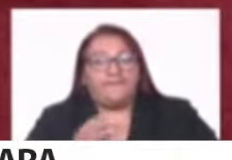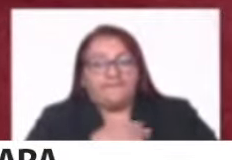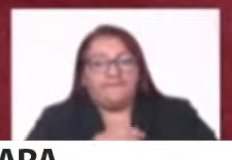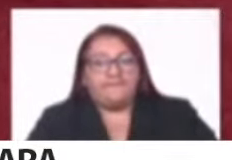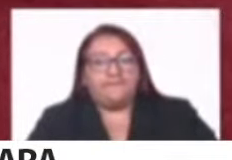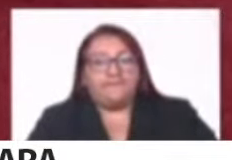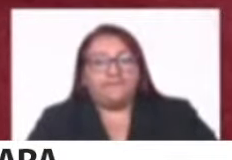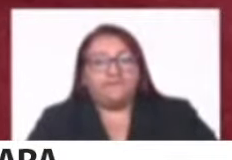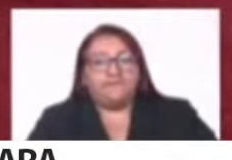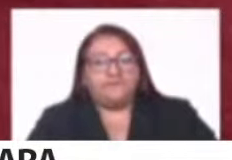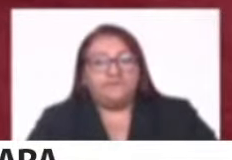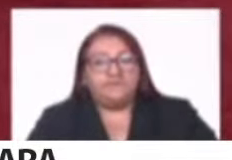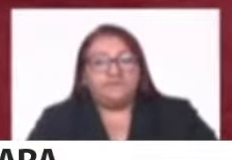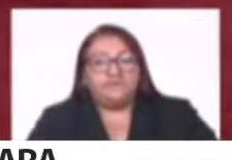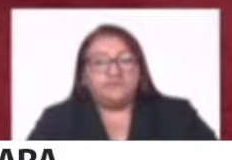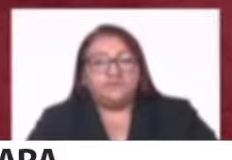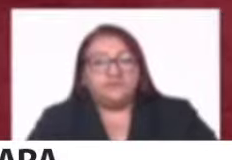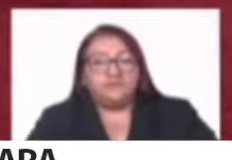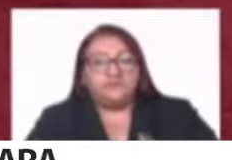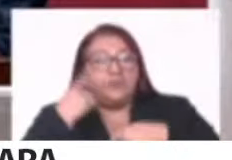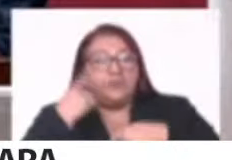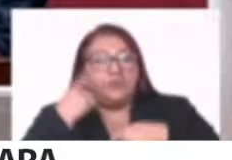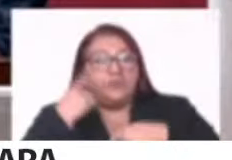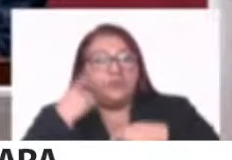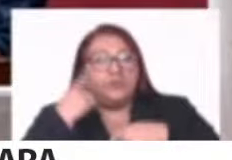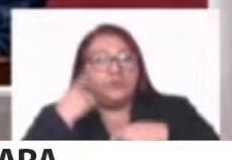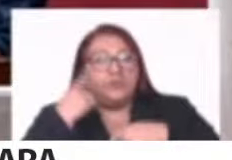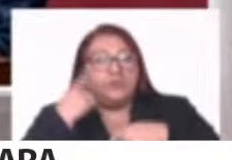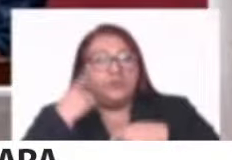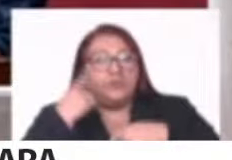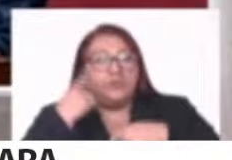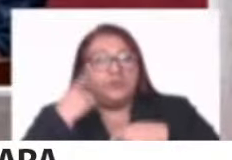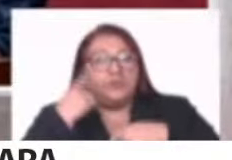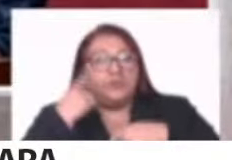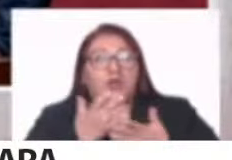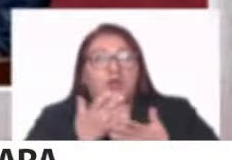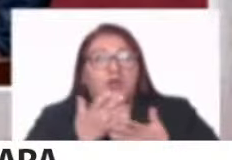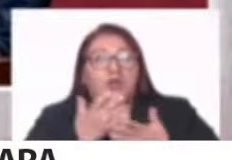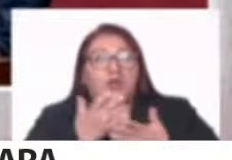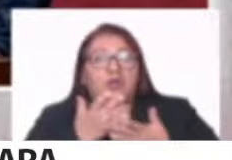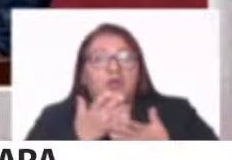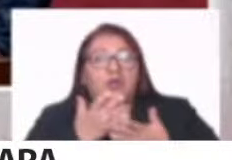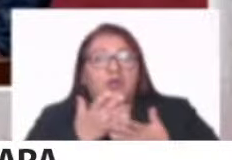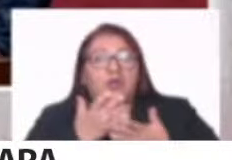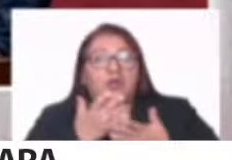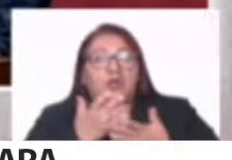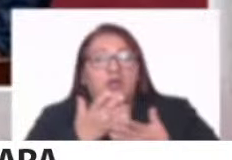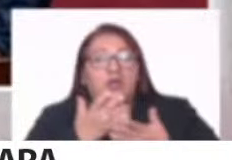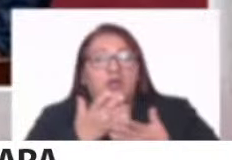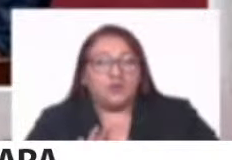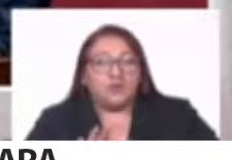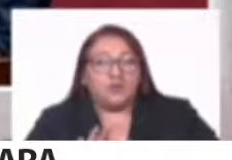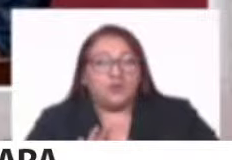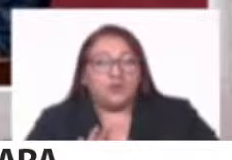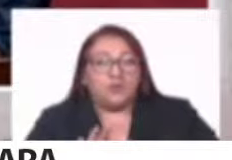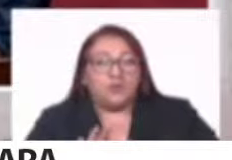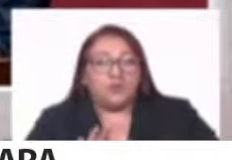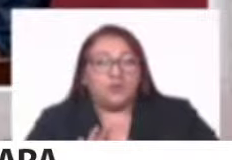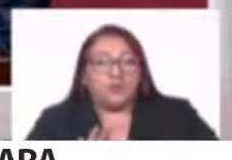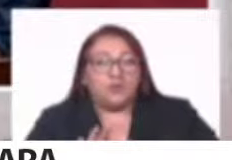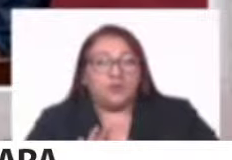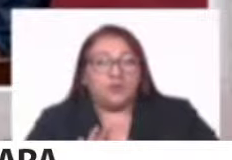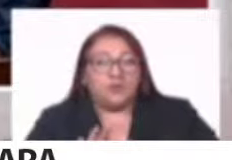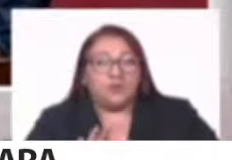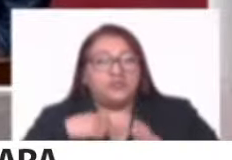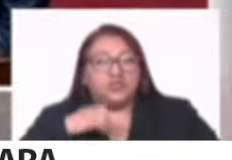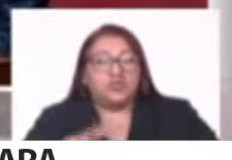inicio, plasmadas en acciones e intervenciones. Impulso a la salud superior. 4, la mayor cobertura de programas